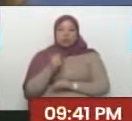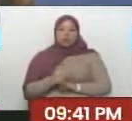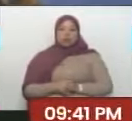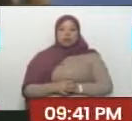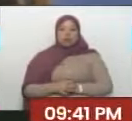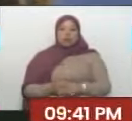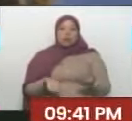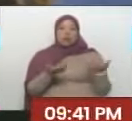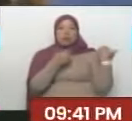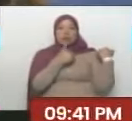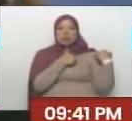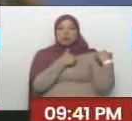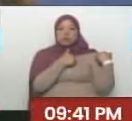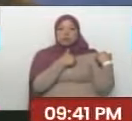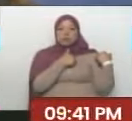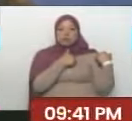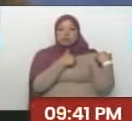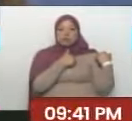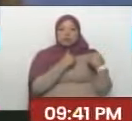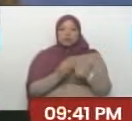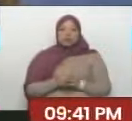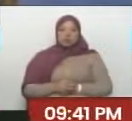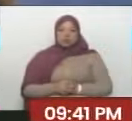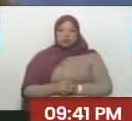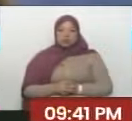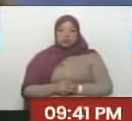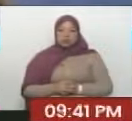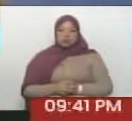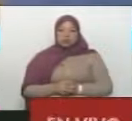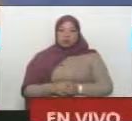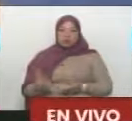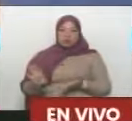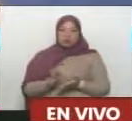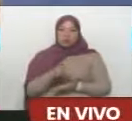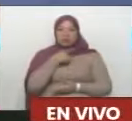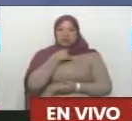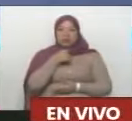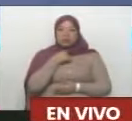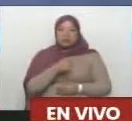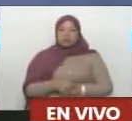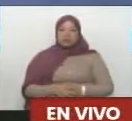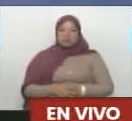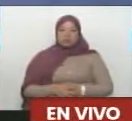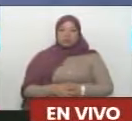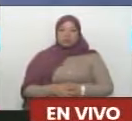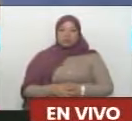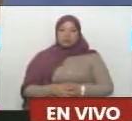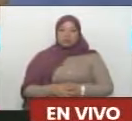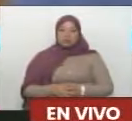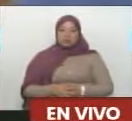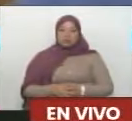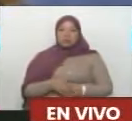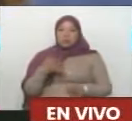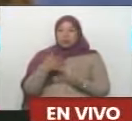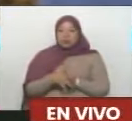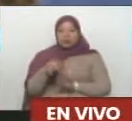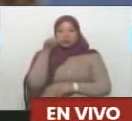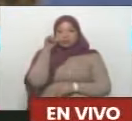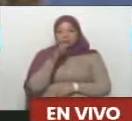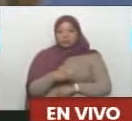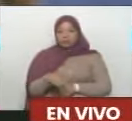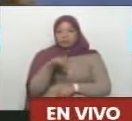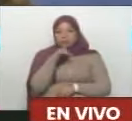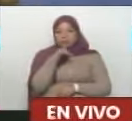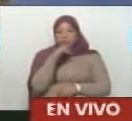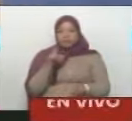debemos rescatar, a los que andamos perdidos y dudando, así sea un segundo, de que la música